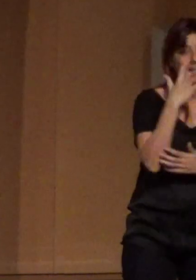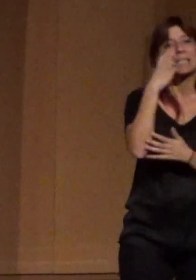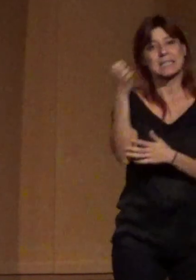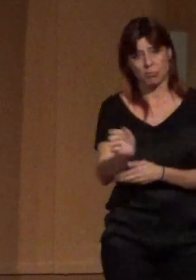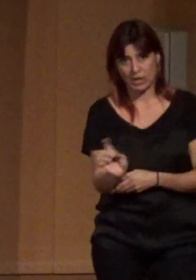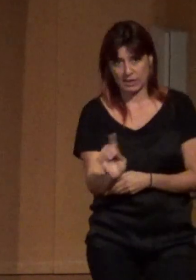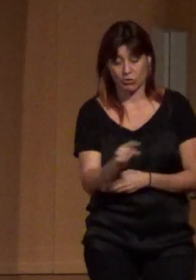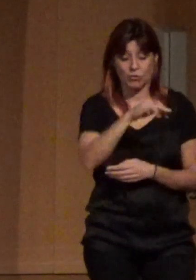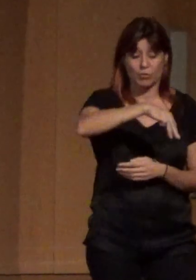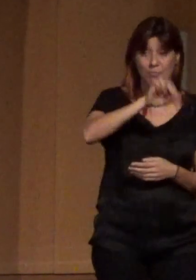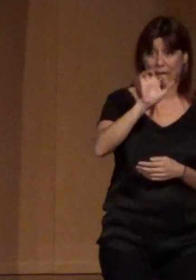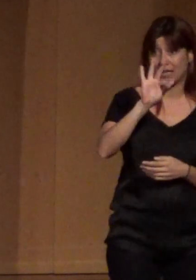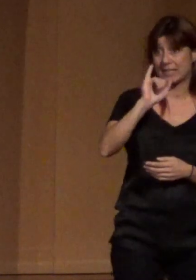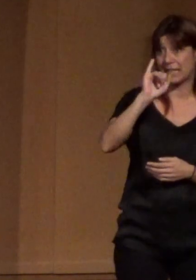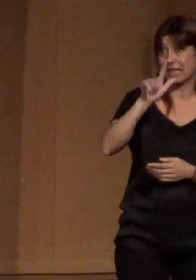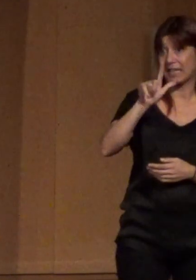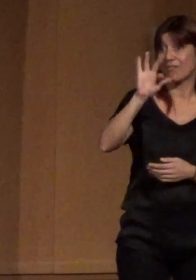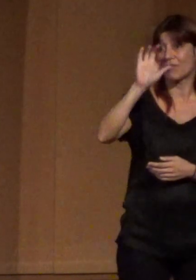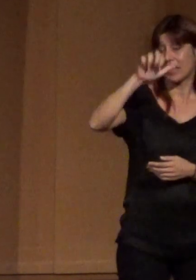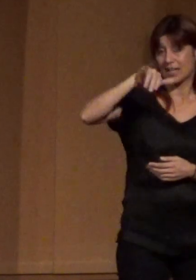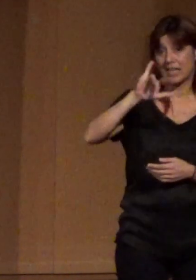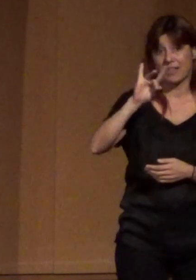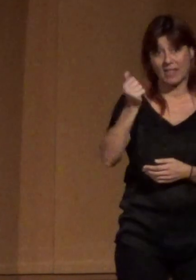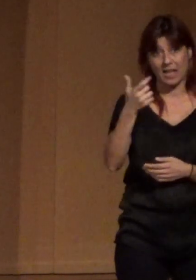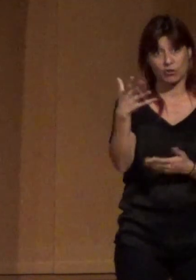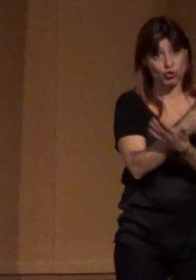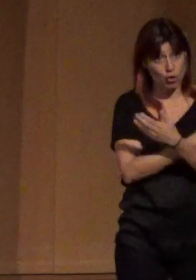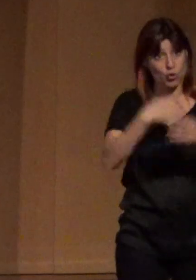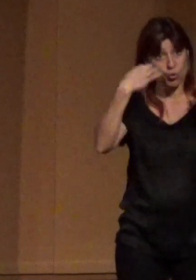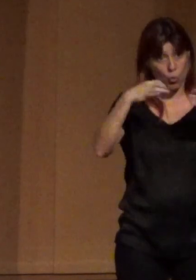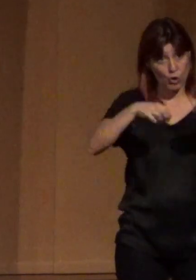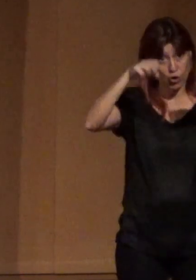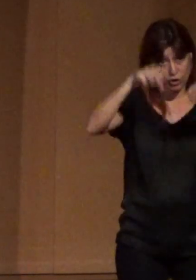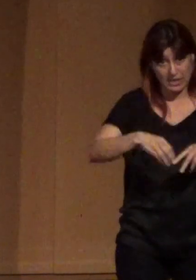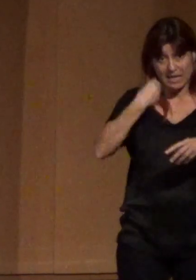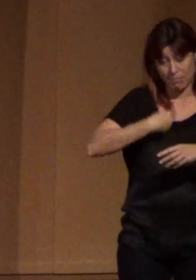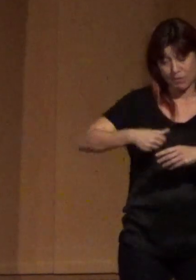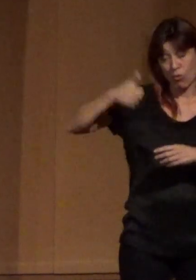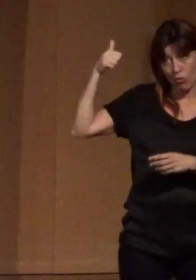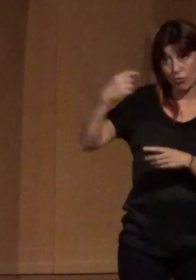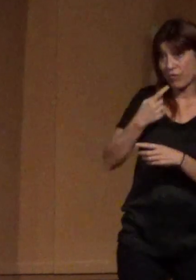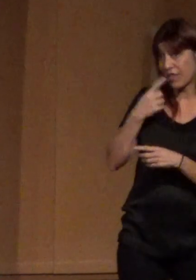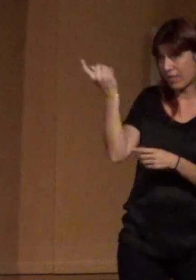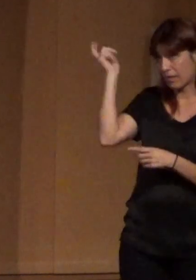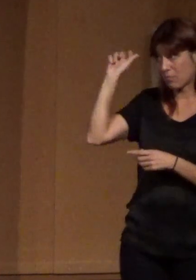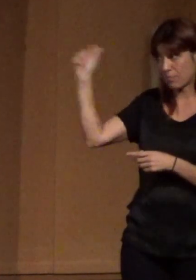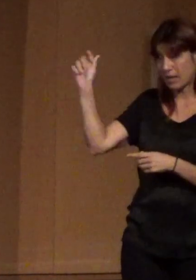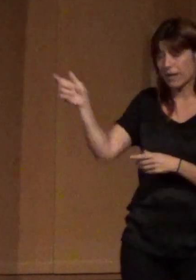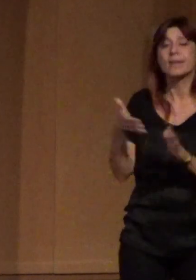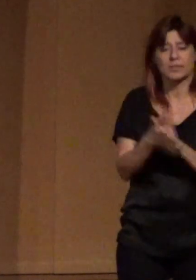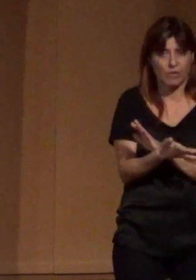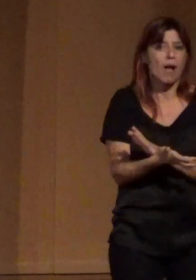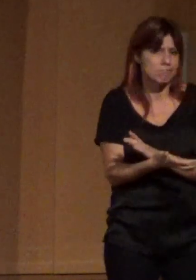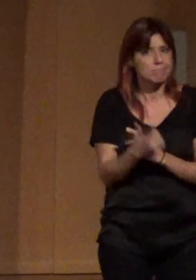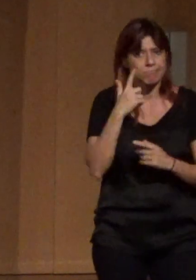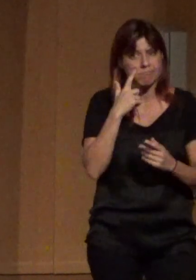estimulantes. Metilfenidato todos, menos la lisdextrafetamina, que es una profármaco, que no es anfetamina como tal, o sea que es muy fiable,